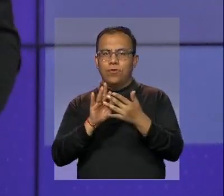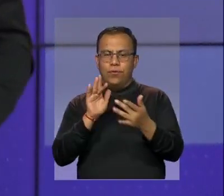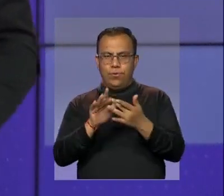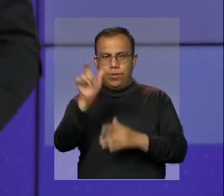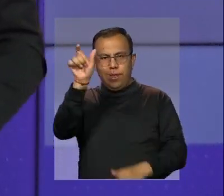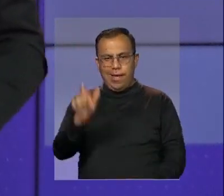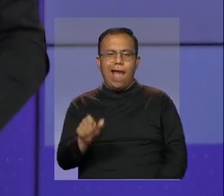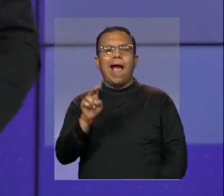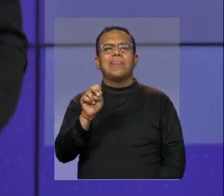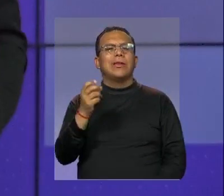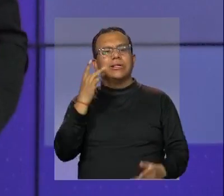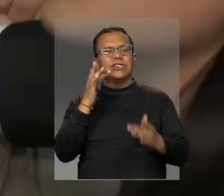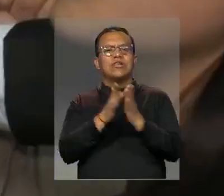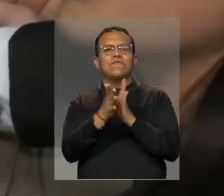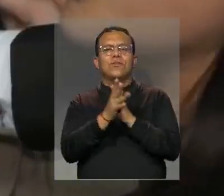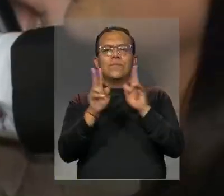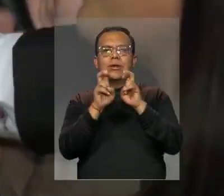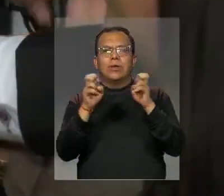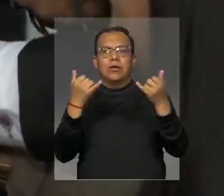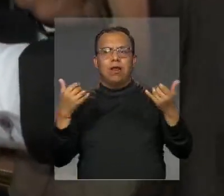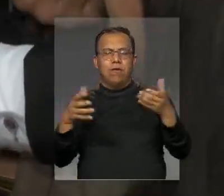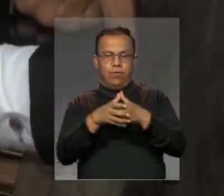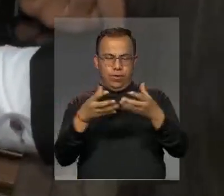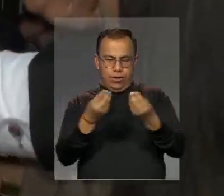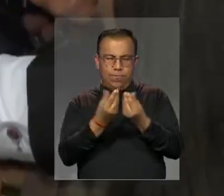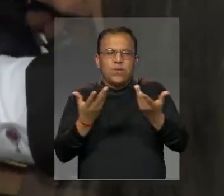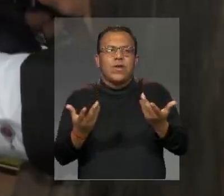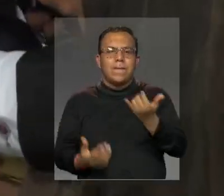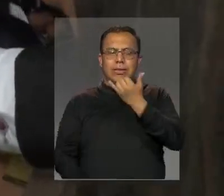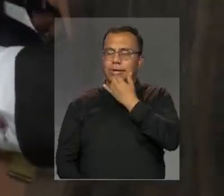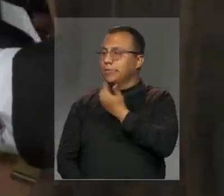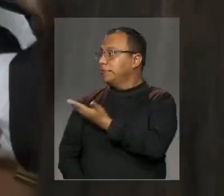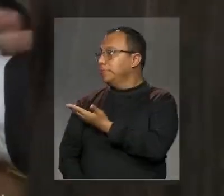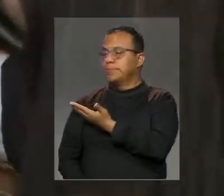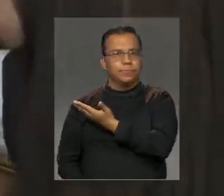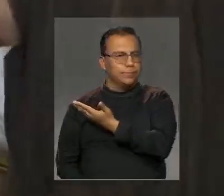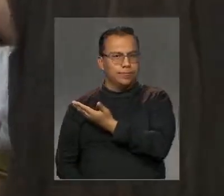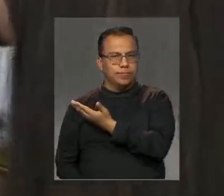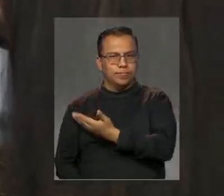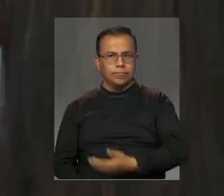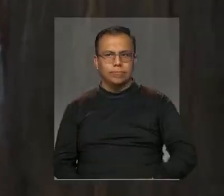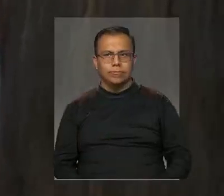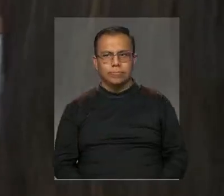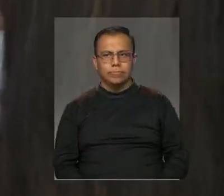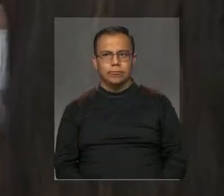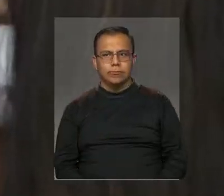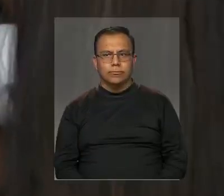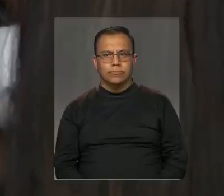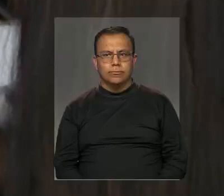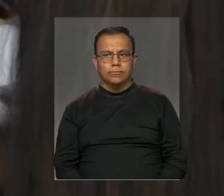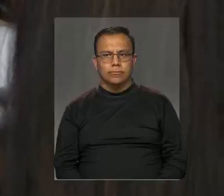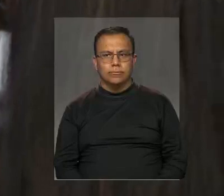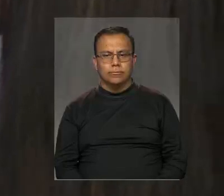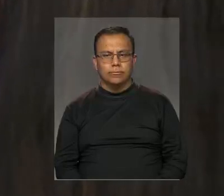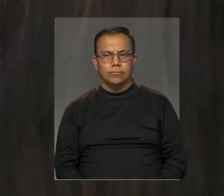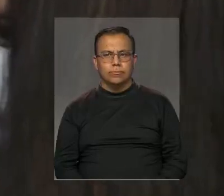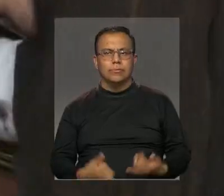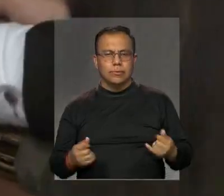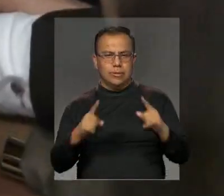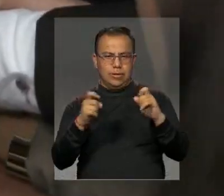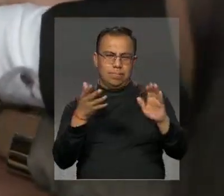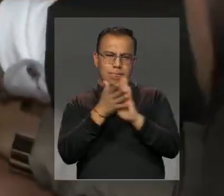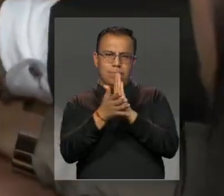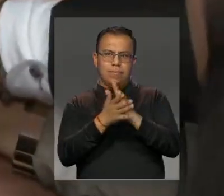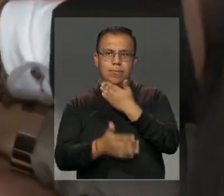Andrés Zapata, que tiene información sobre lo que sucede en la Corte Suprema. Esto está sucediendo, lo escuchamos. Suprema de Justicia, vamos a escuchar las declaraciones del